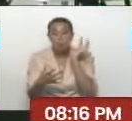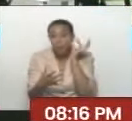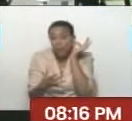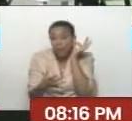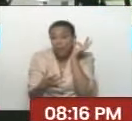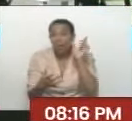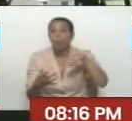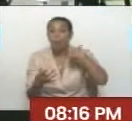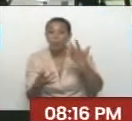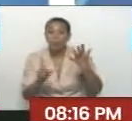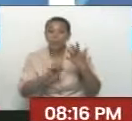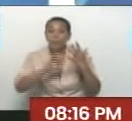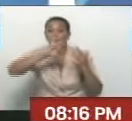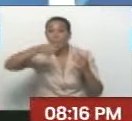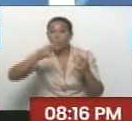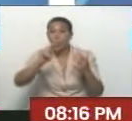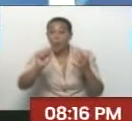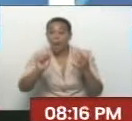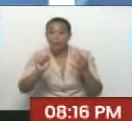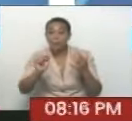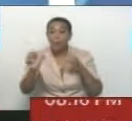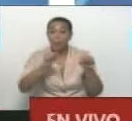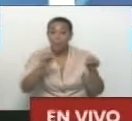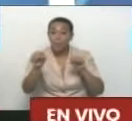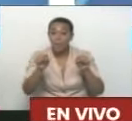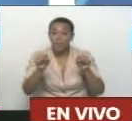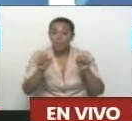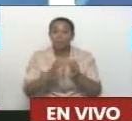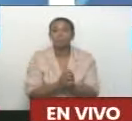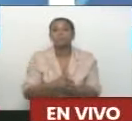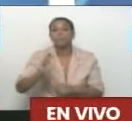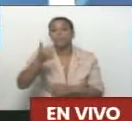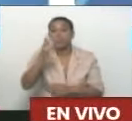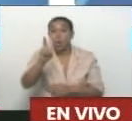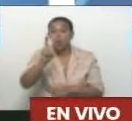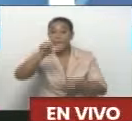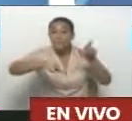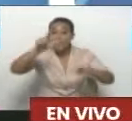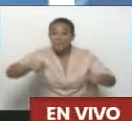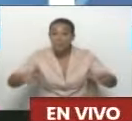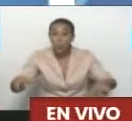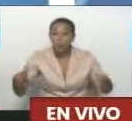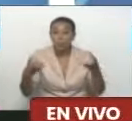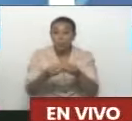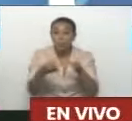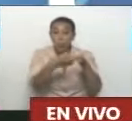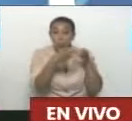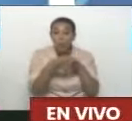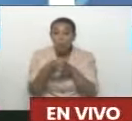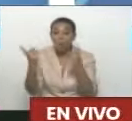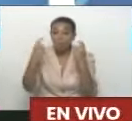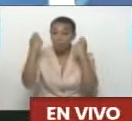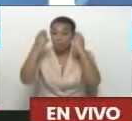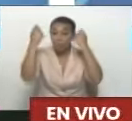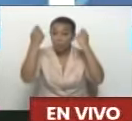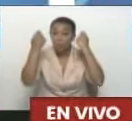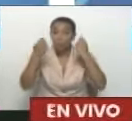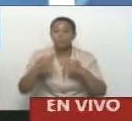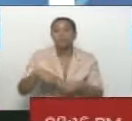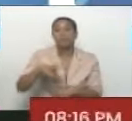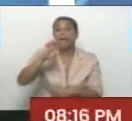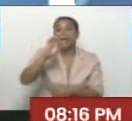y Juan Escalona, del movimiento Corazón Llanero, también parte del equipo promotor,